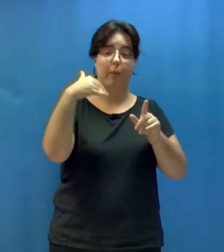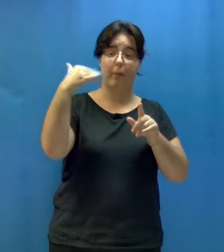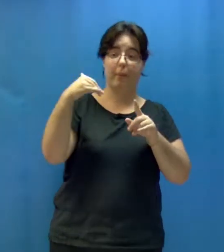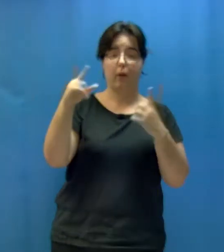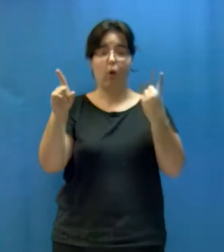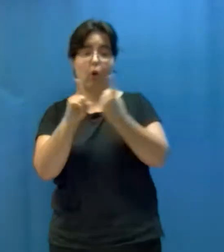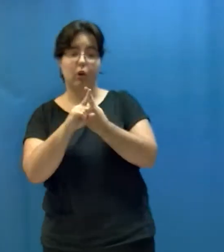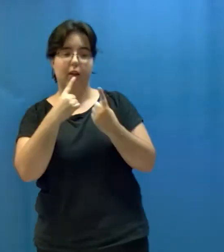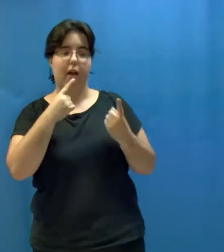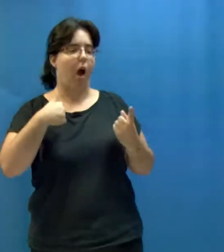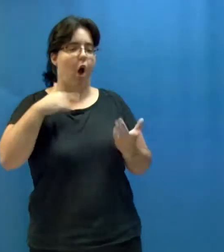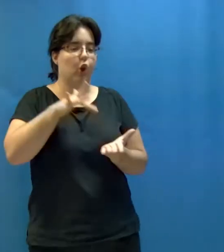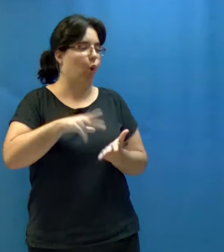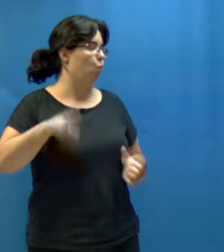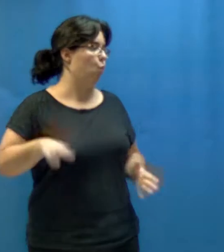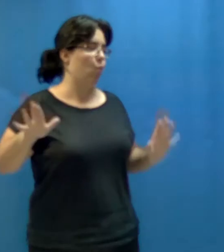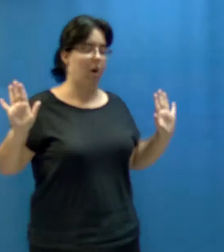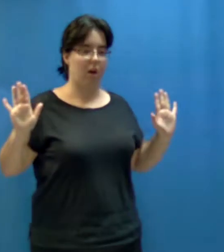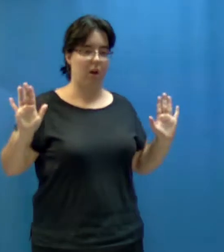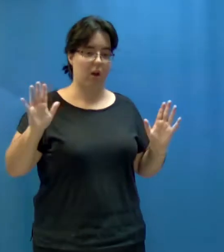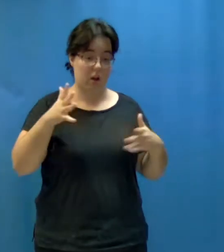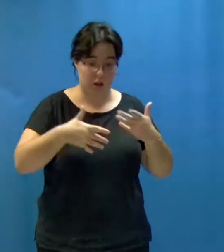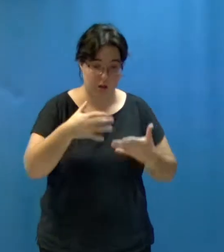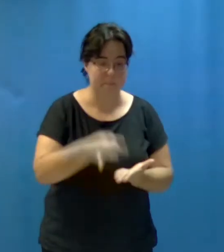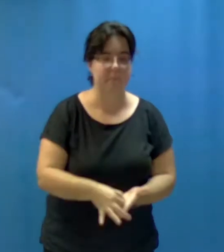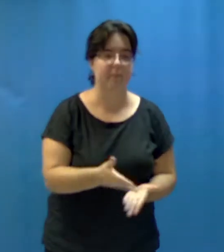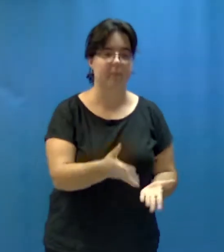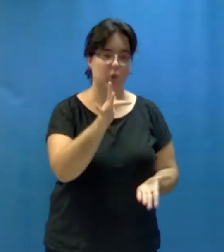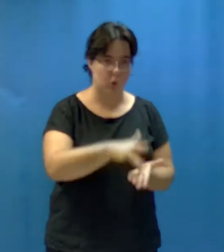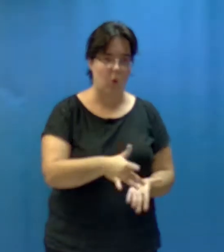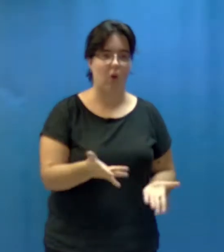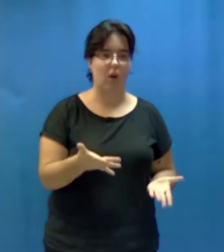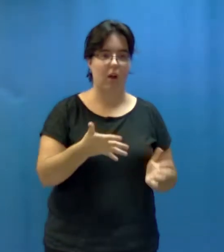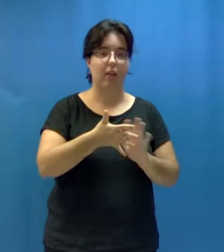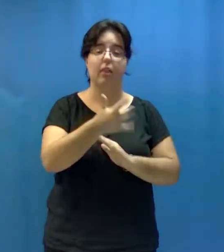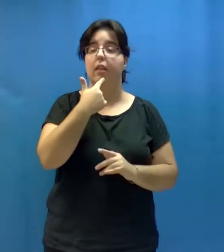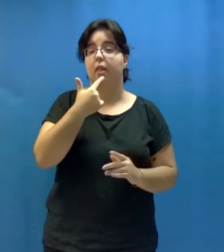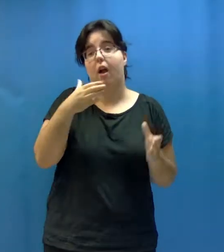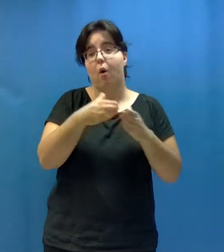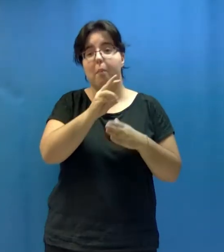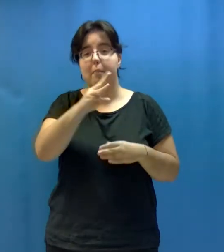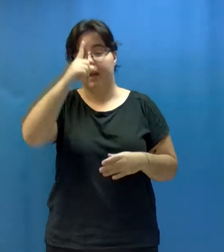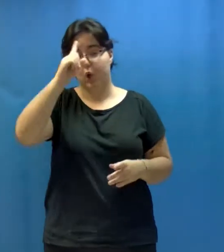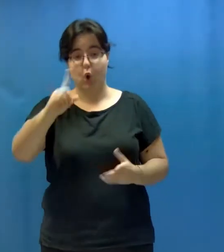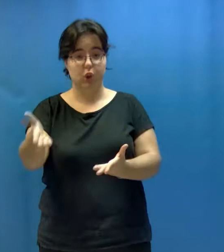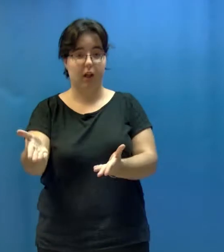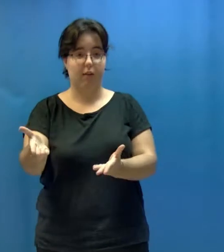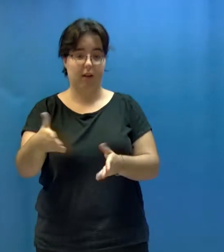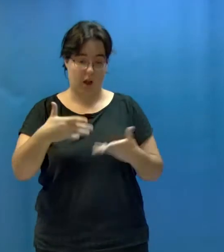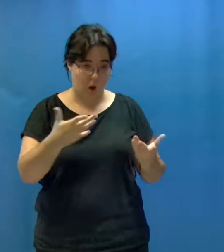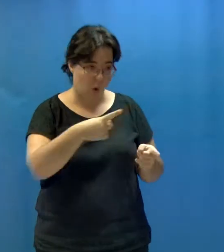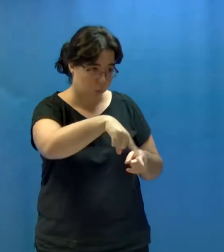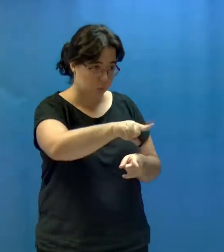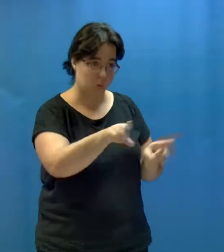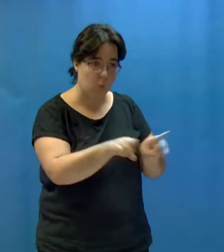esto nunca les ocurriría, que dijeron que esto era porque el Partido Popular no sabía hacerlo, pero es que ahora que son ustedes quienes gobiernan, no